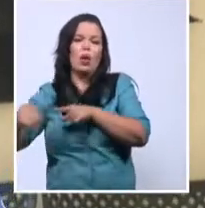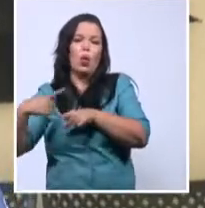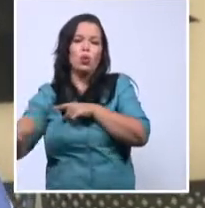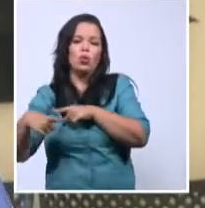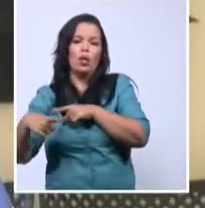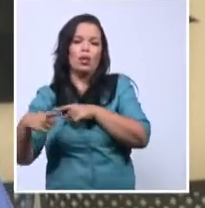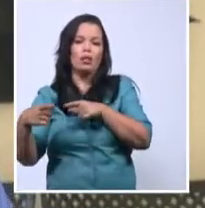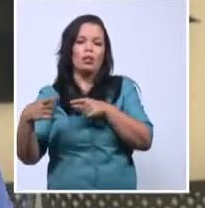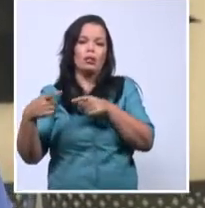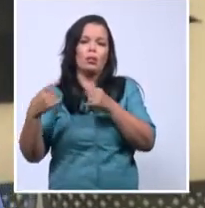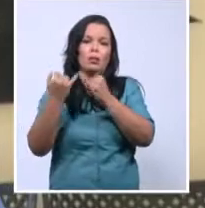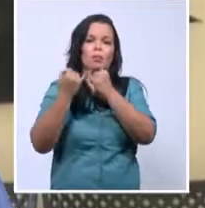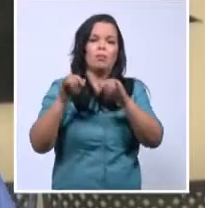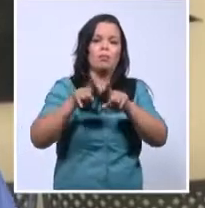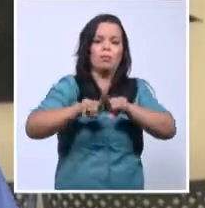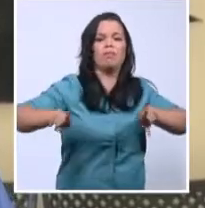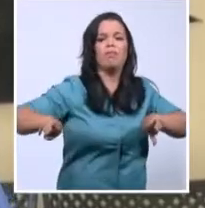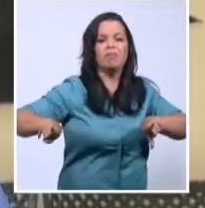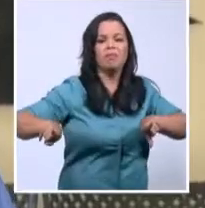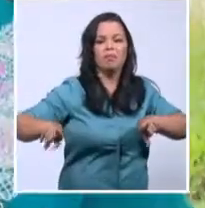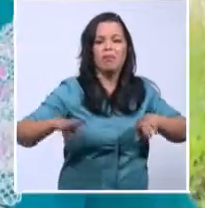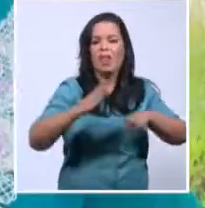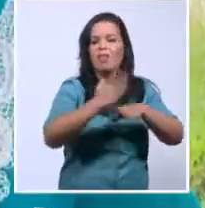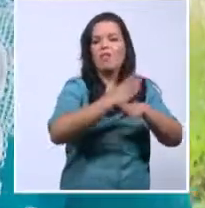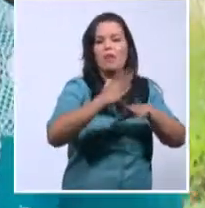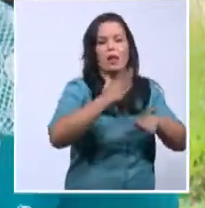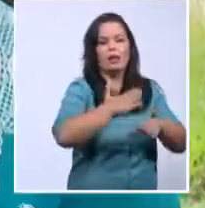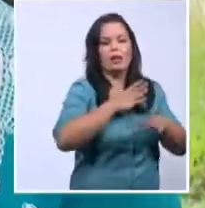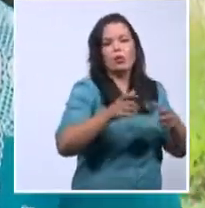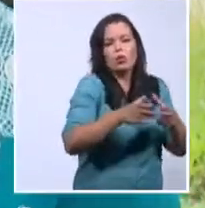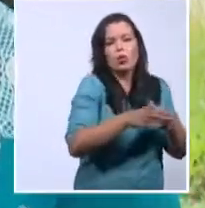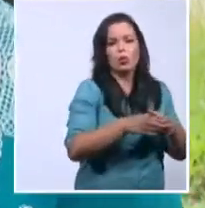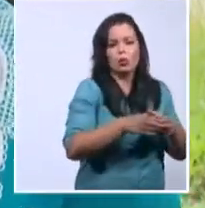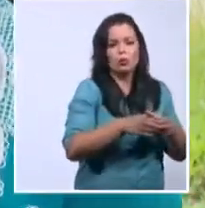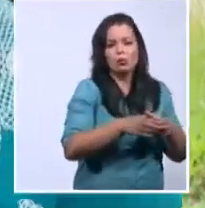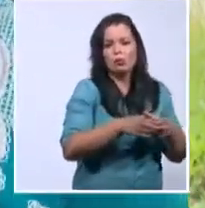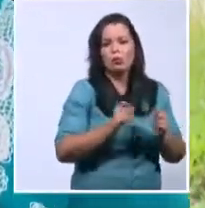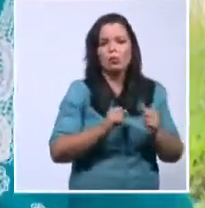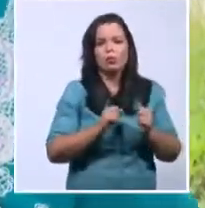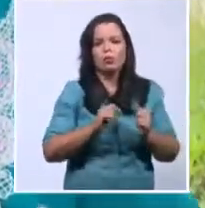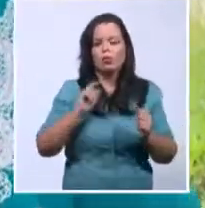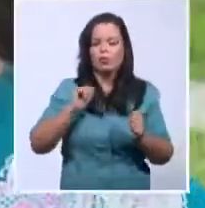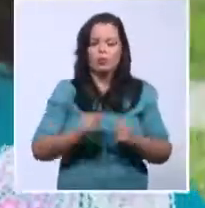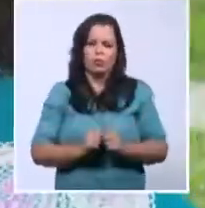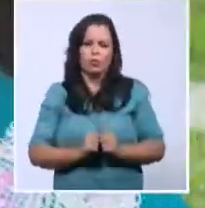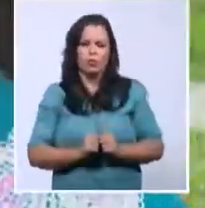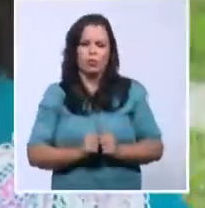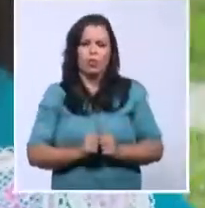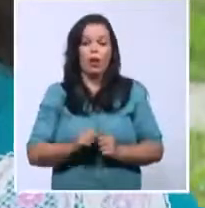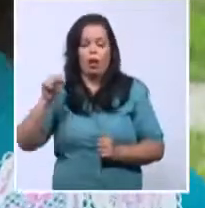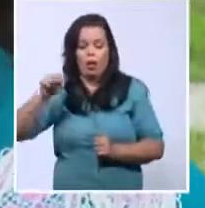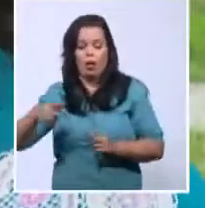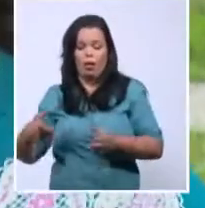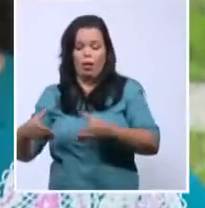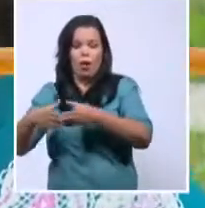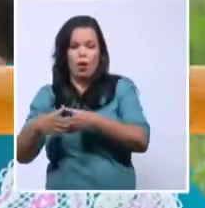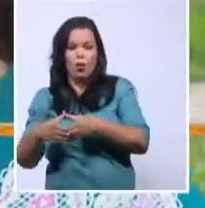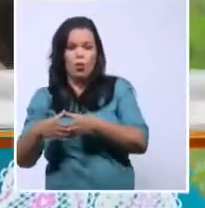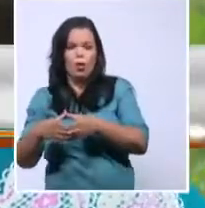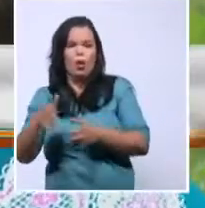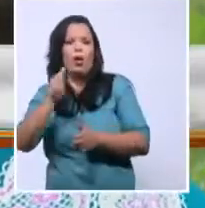responden a la injerencia también del gobierno de Estados Unidos. Sencillamente son personas que están intentando dar un golpe blando. Ninguna obra, y humana